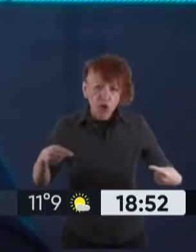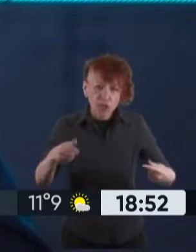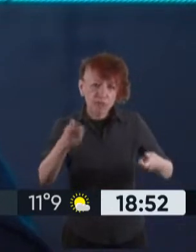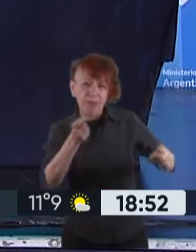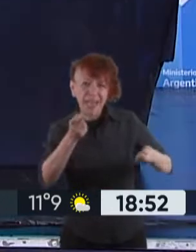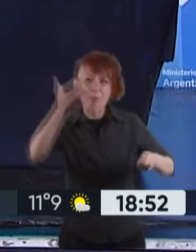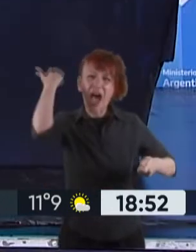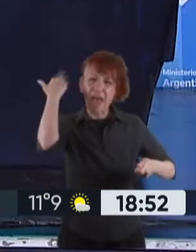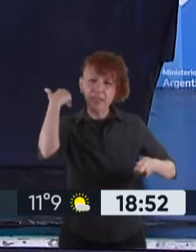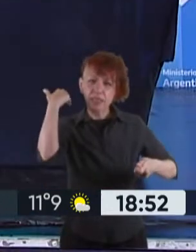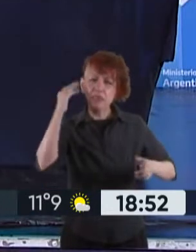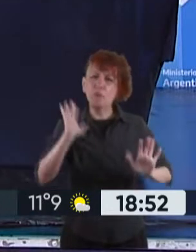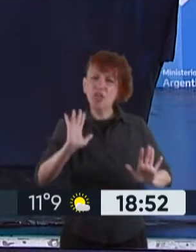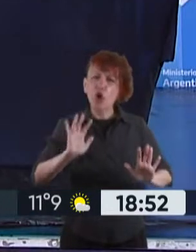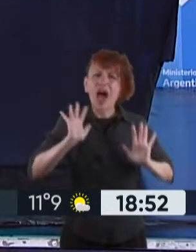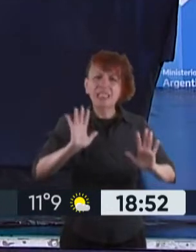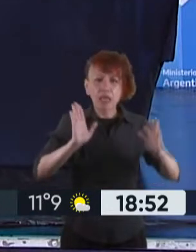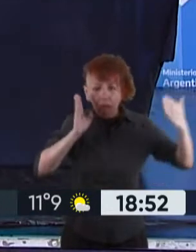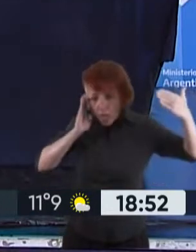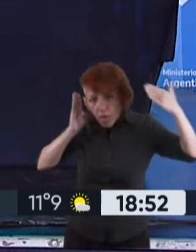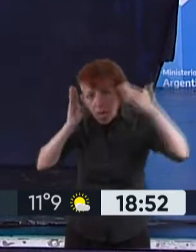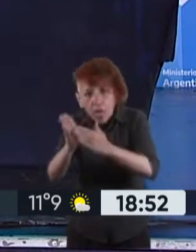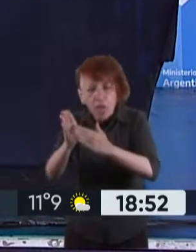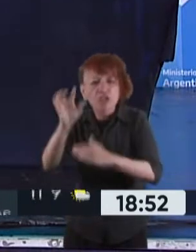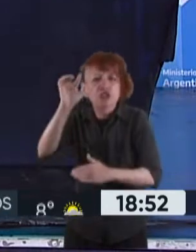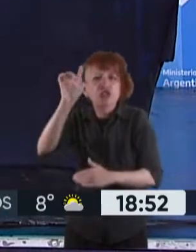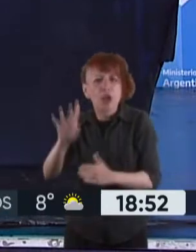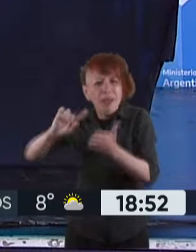podemos permitir que siga ocurriendo.